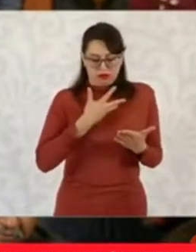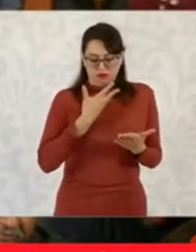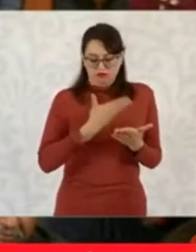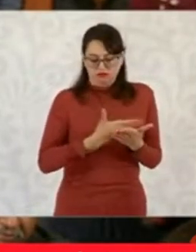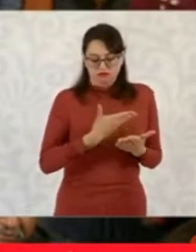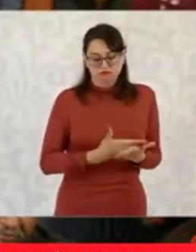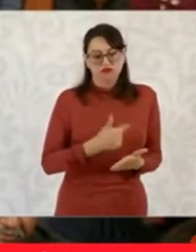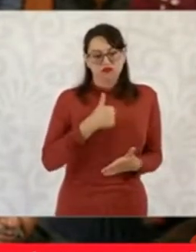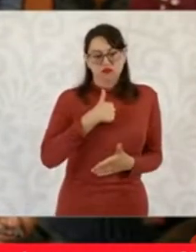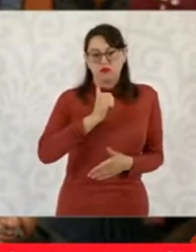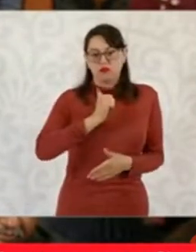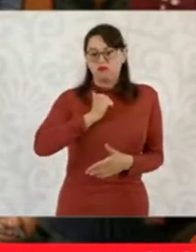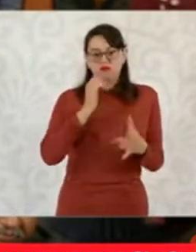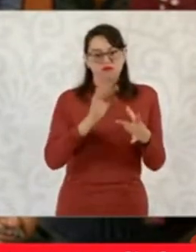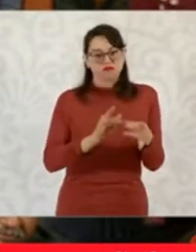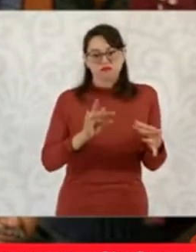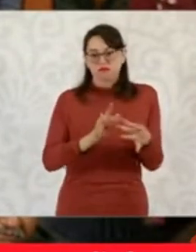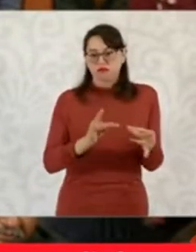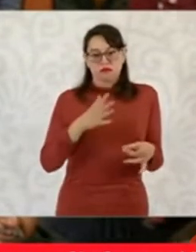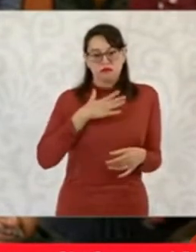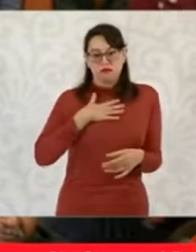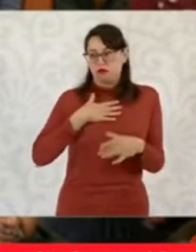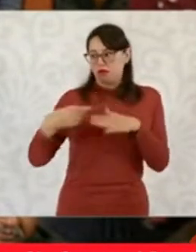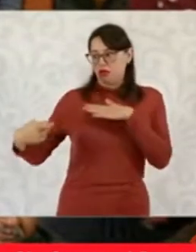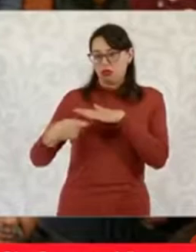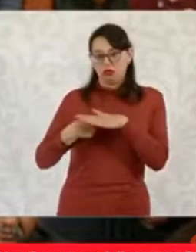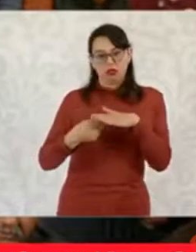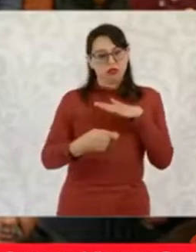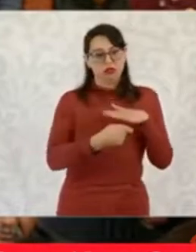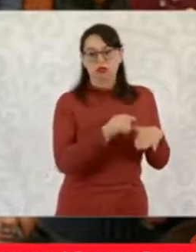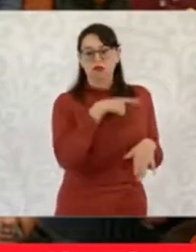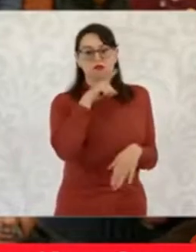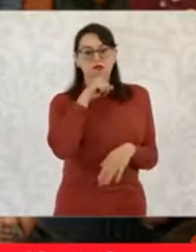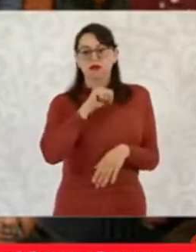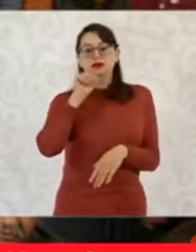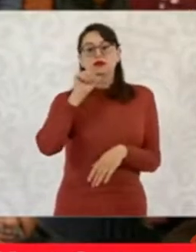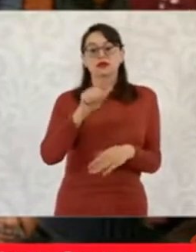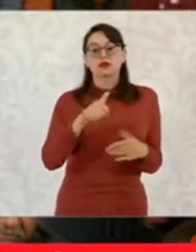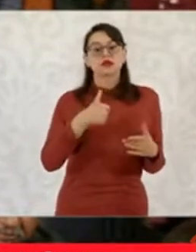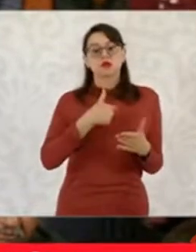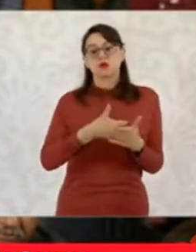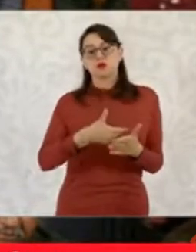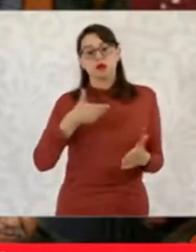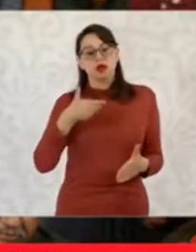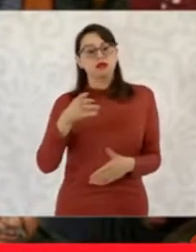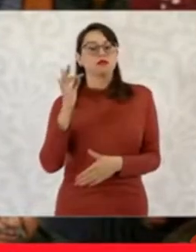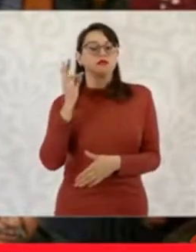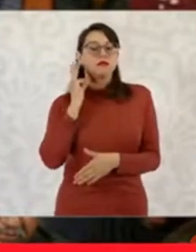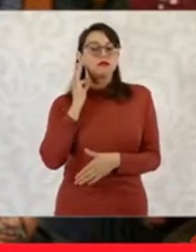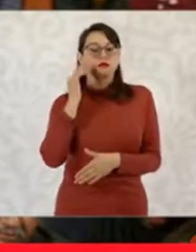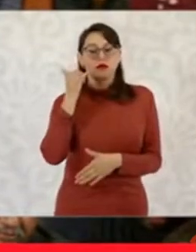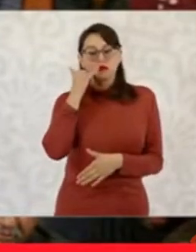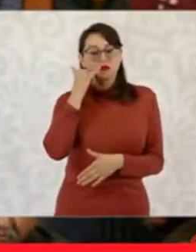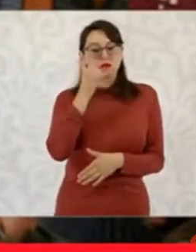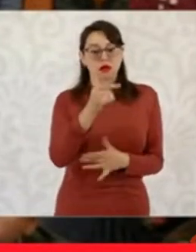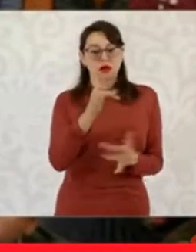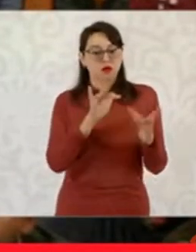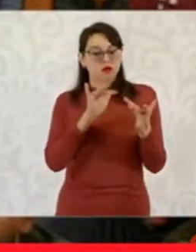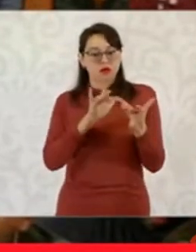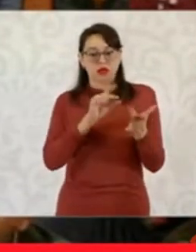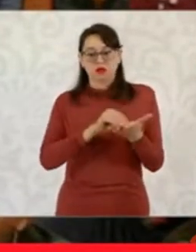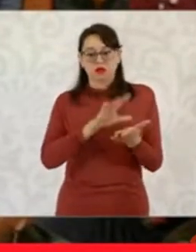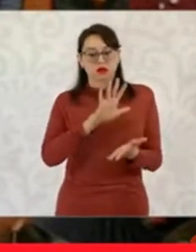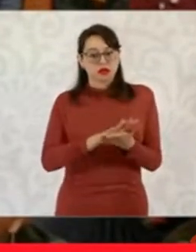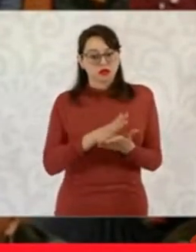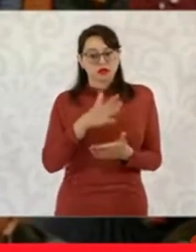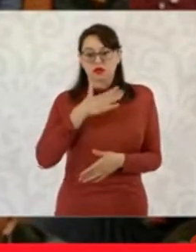quiero aclararlo, yo fui por mi propia cuenta. Yo llamé a la fiscalía para poder registrarme, yo llegué al lugar por mi propio